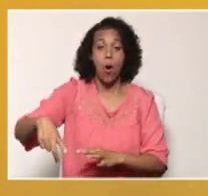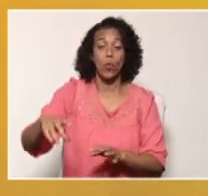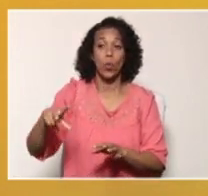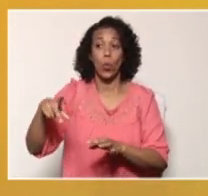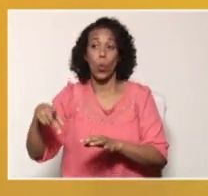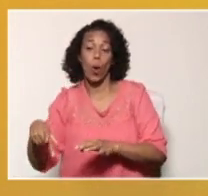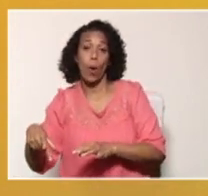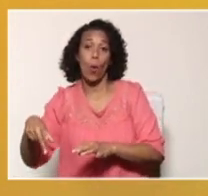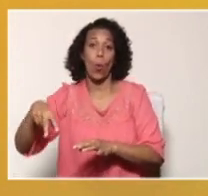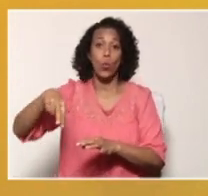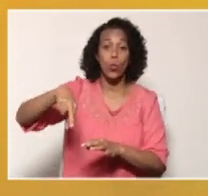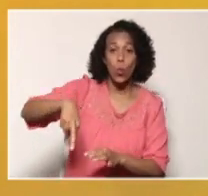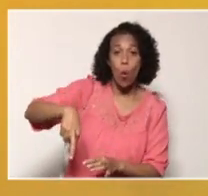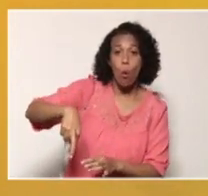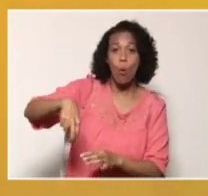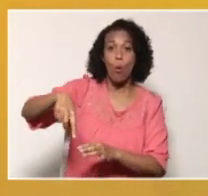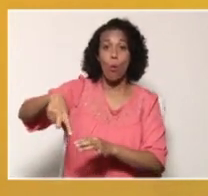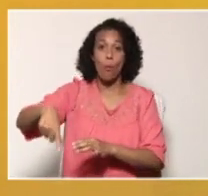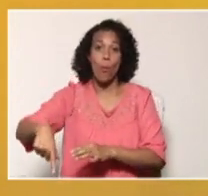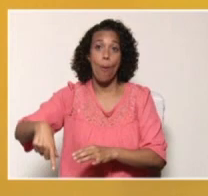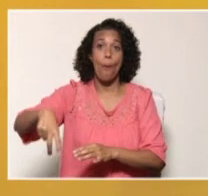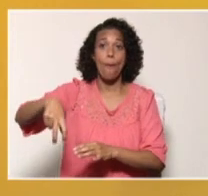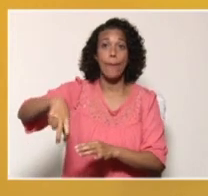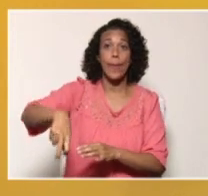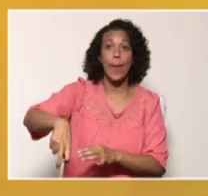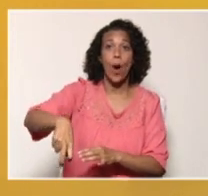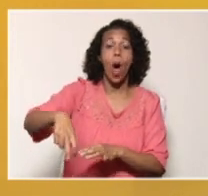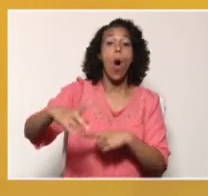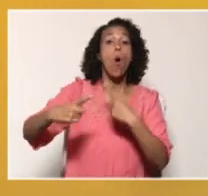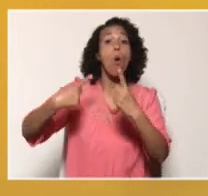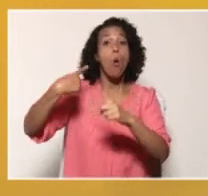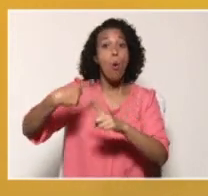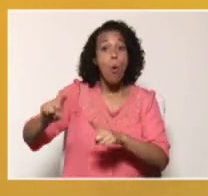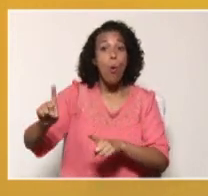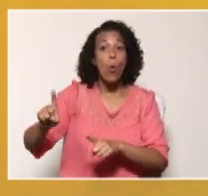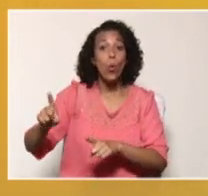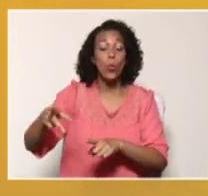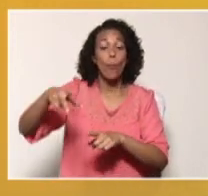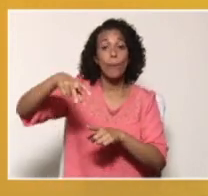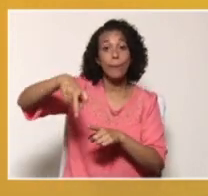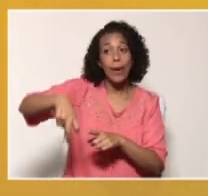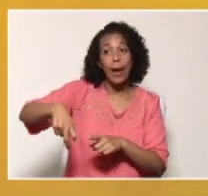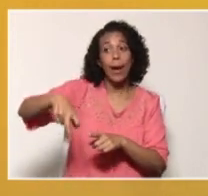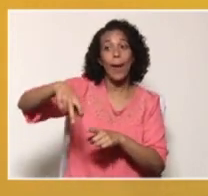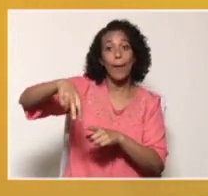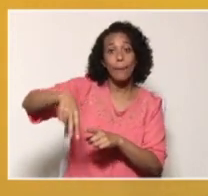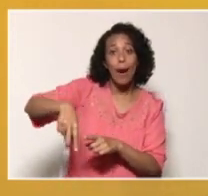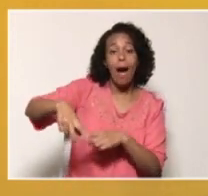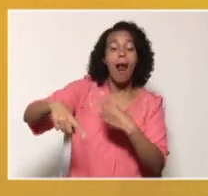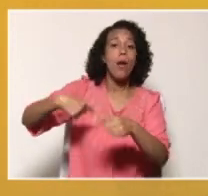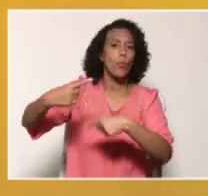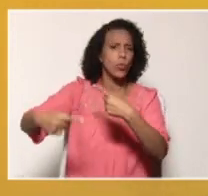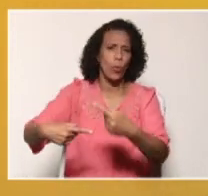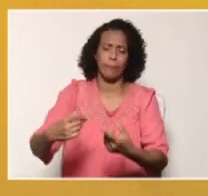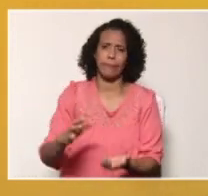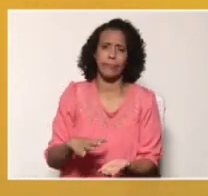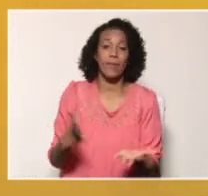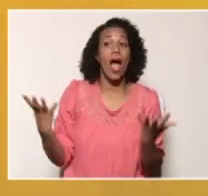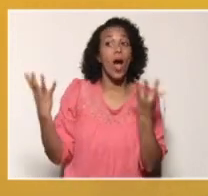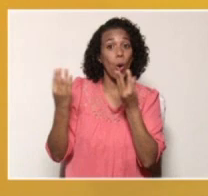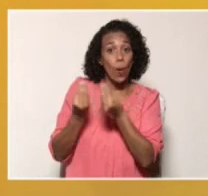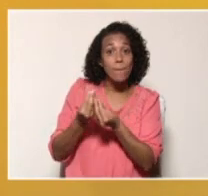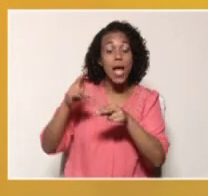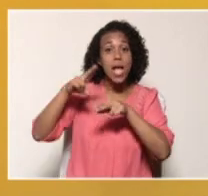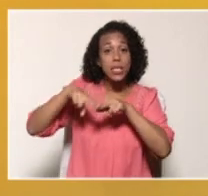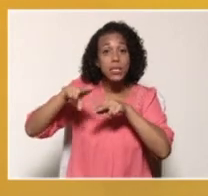o ella de un pie, y luego va a ir alternando un pie primero y un pie después. Acompaña